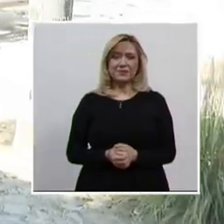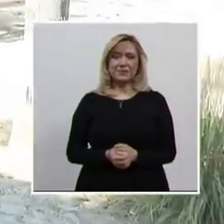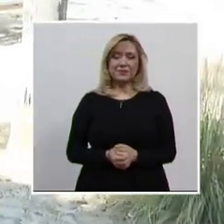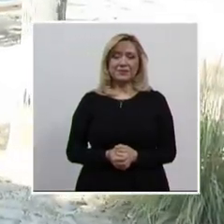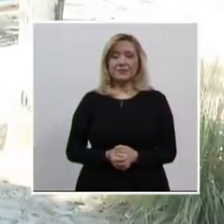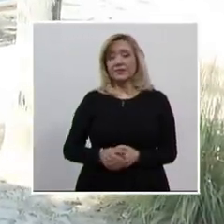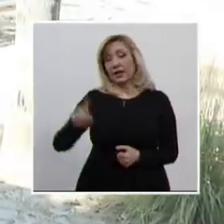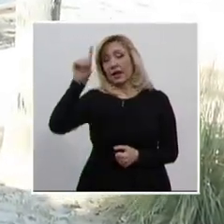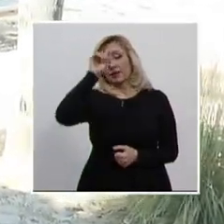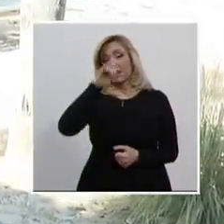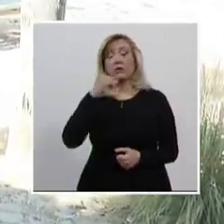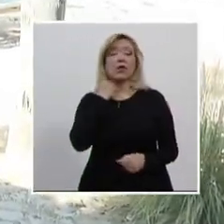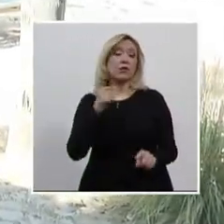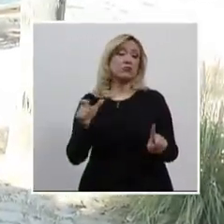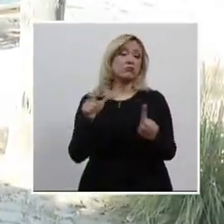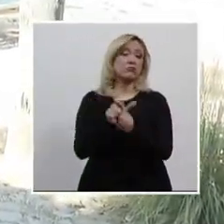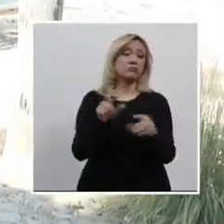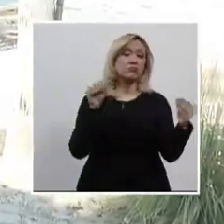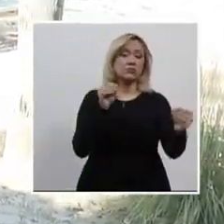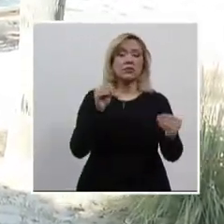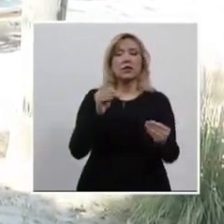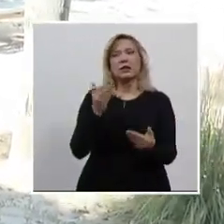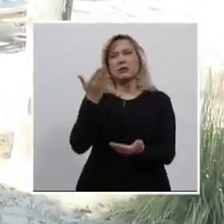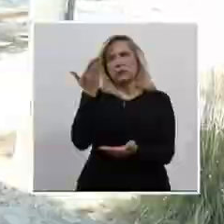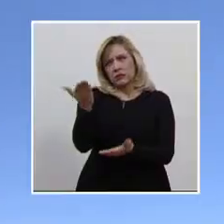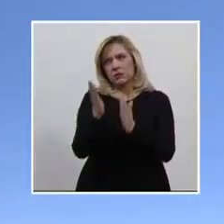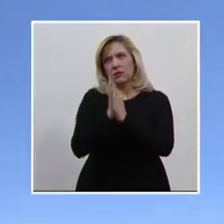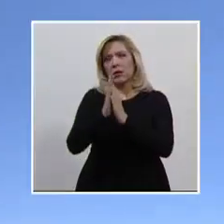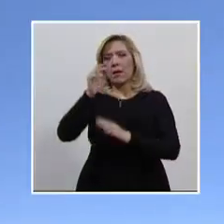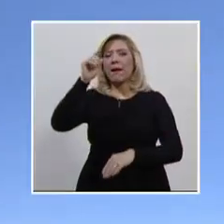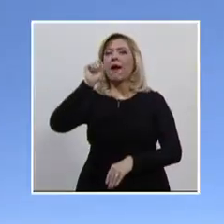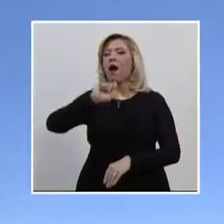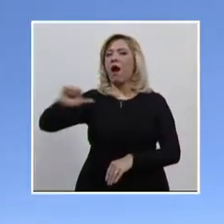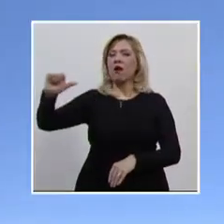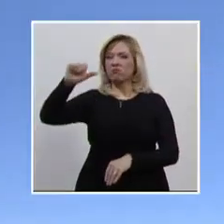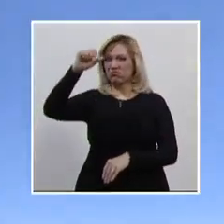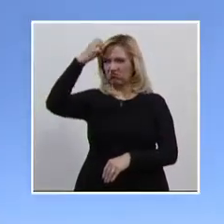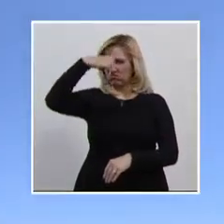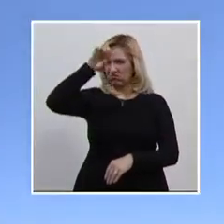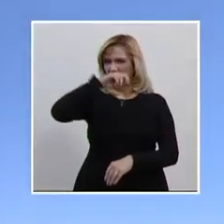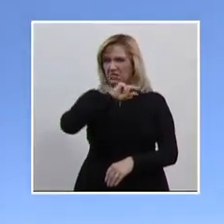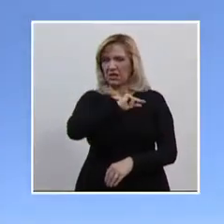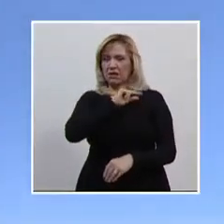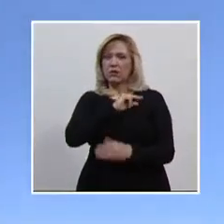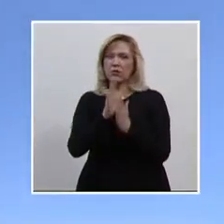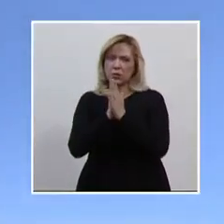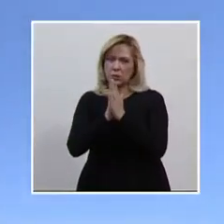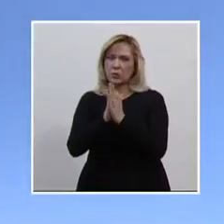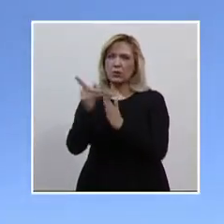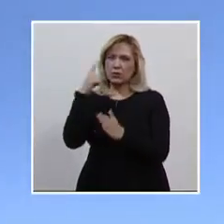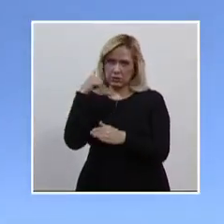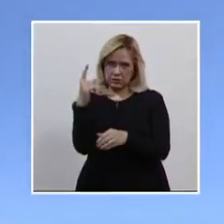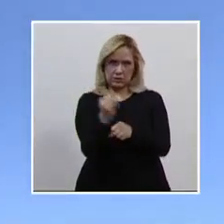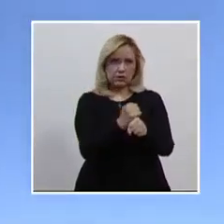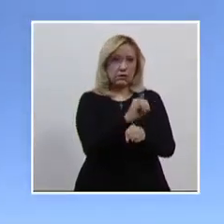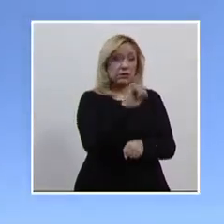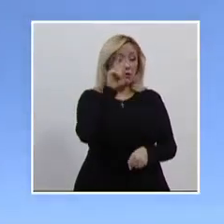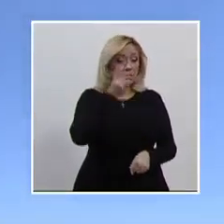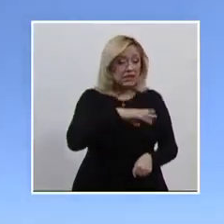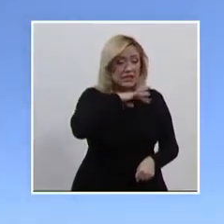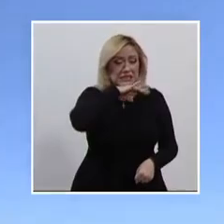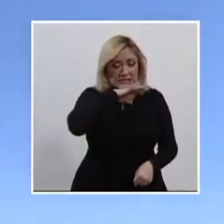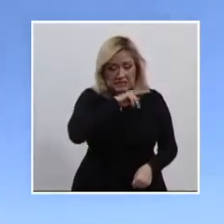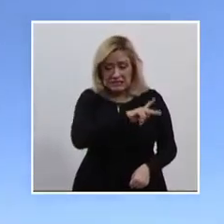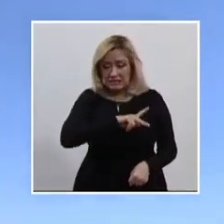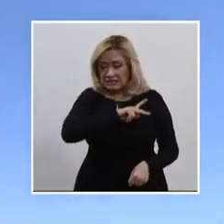La asesora jurídica solicitó la intervención de diferentes peritos de la Defensoría Pública Federal para verificar la contaminación y las